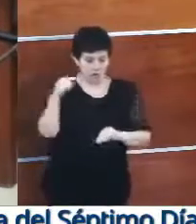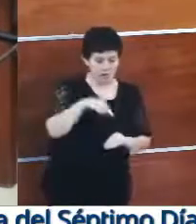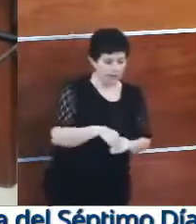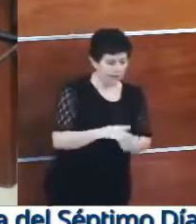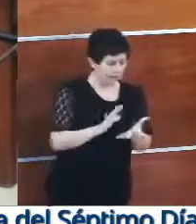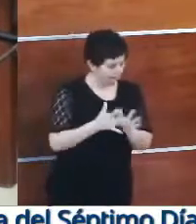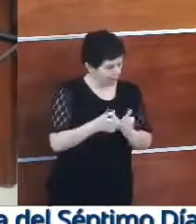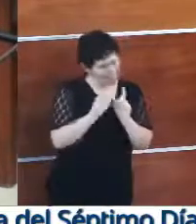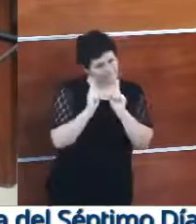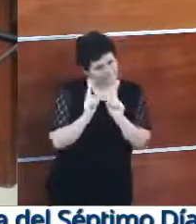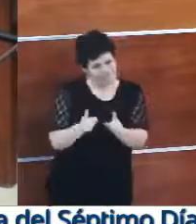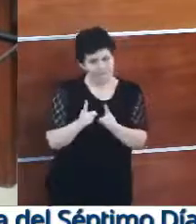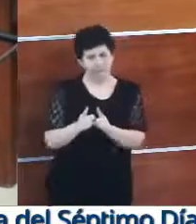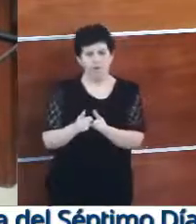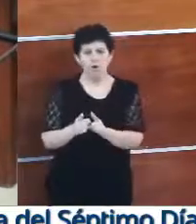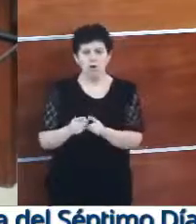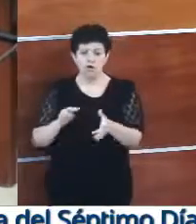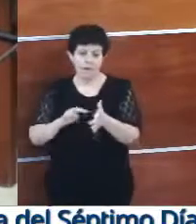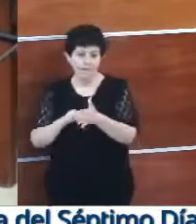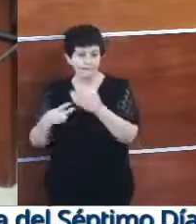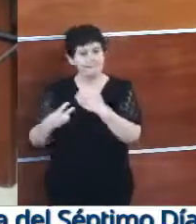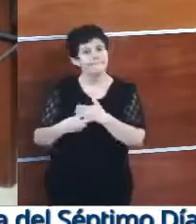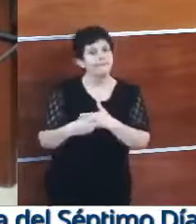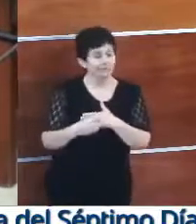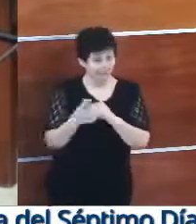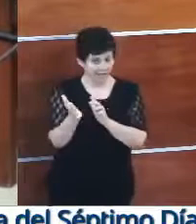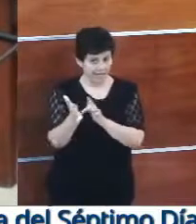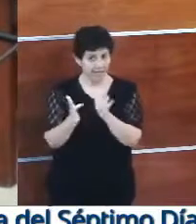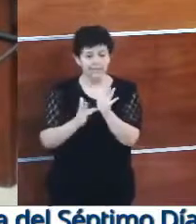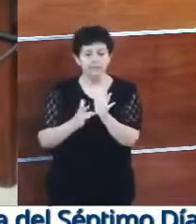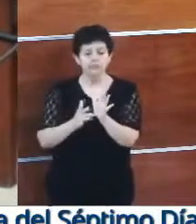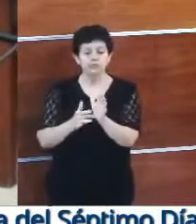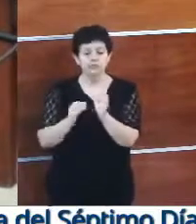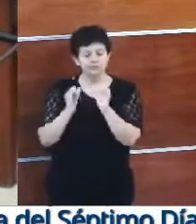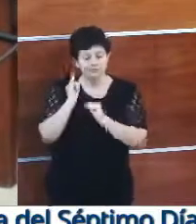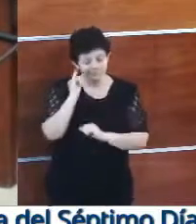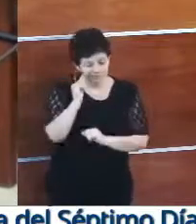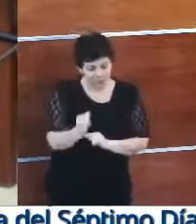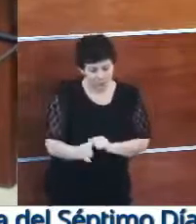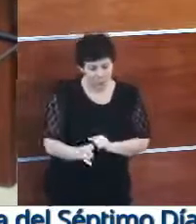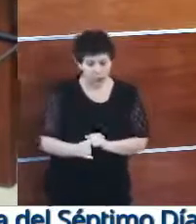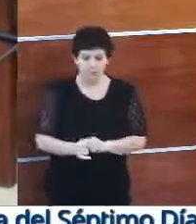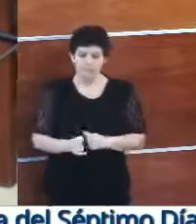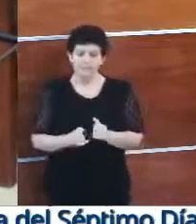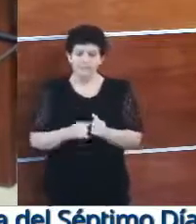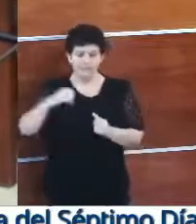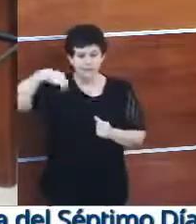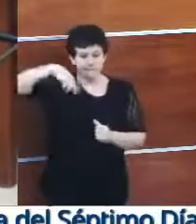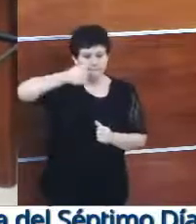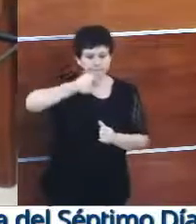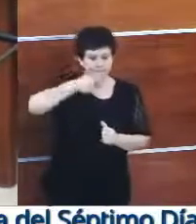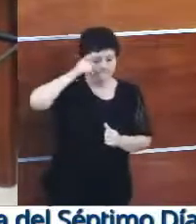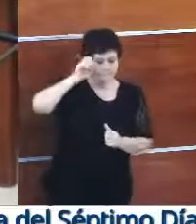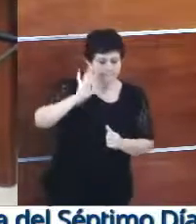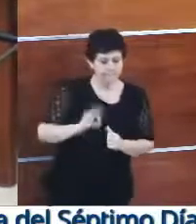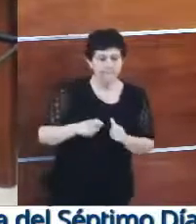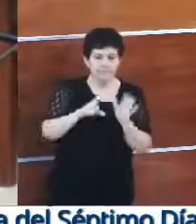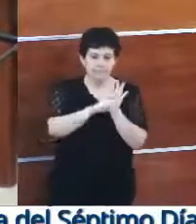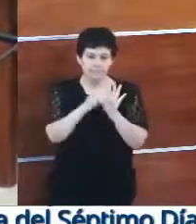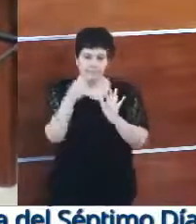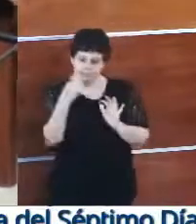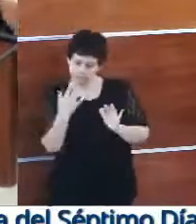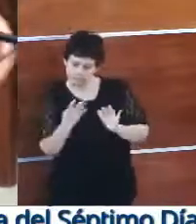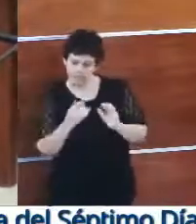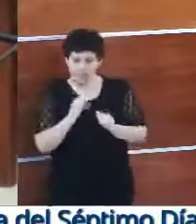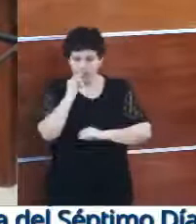Jesús usó varias metáforas para advertirnos a sus discípulos de esta realidad. En Mateo 25, 1 al 13 está la metáfora